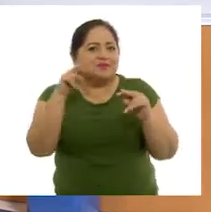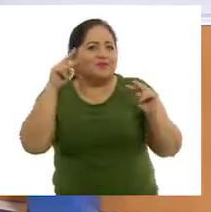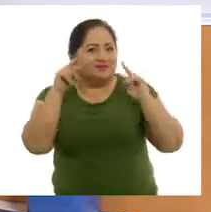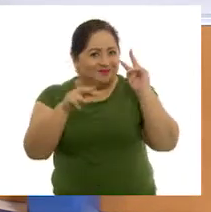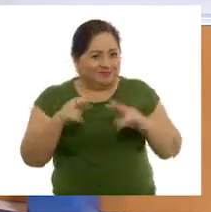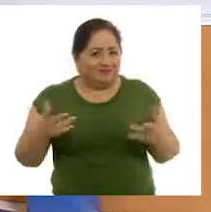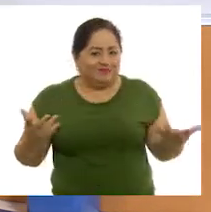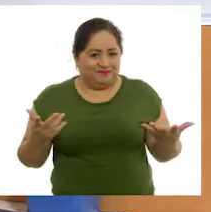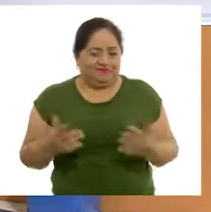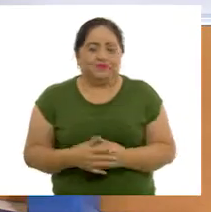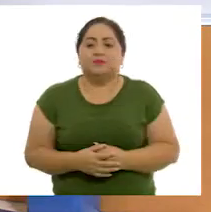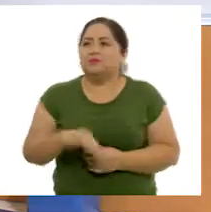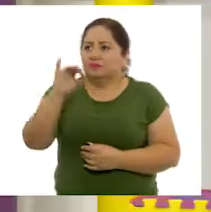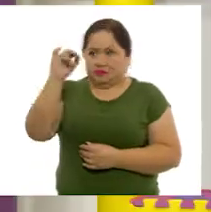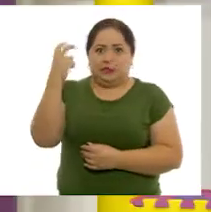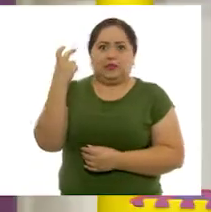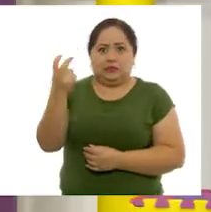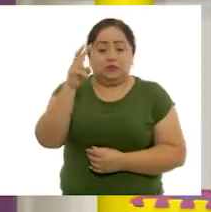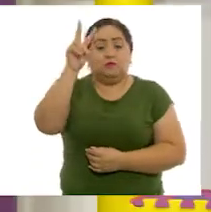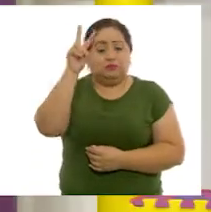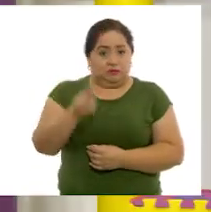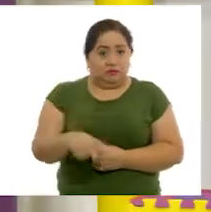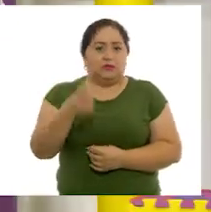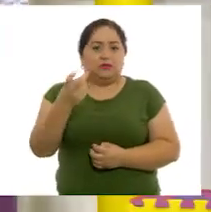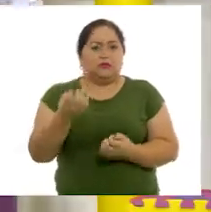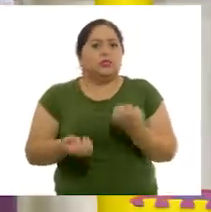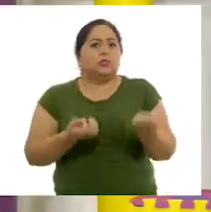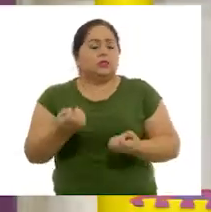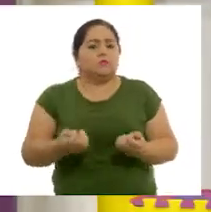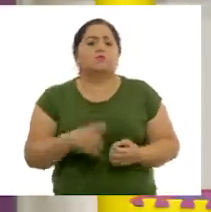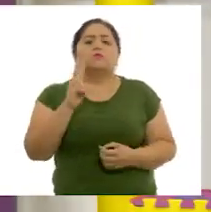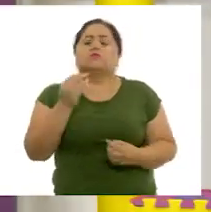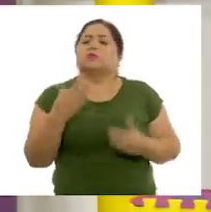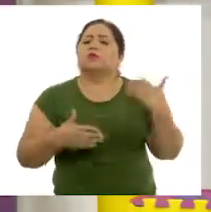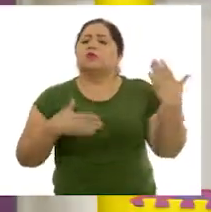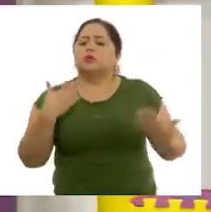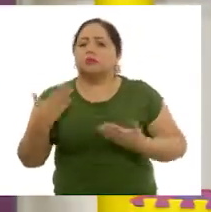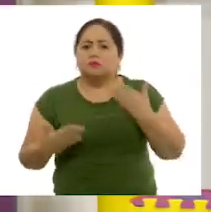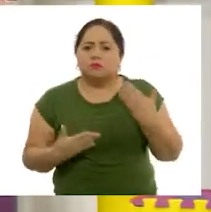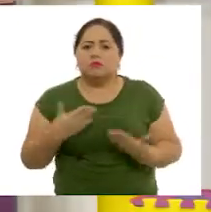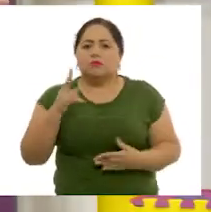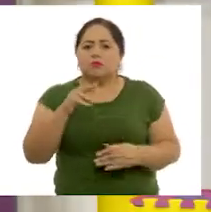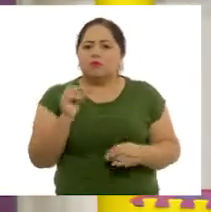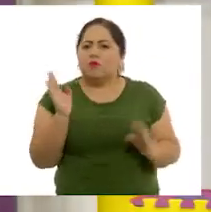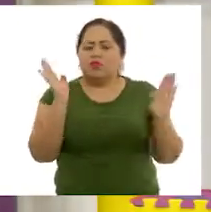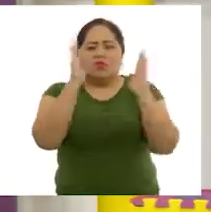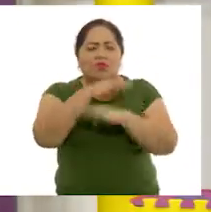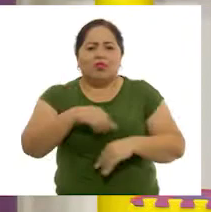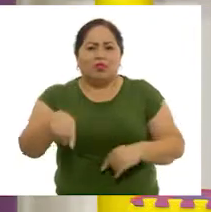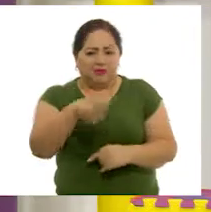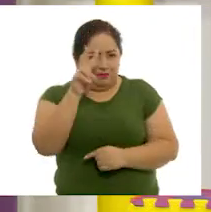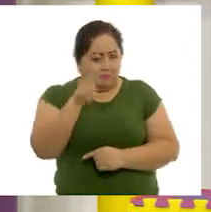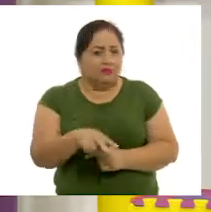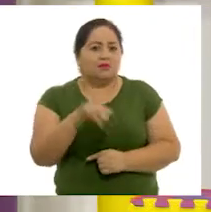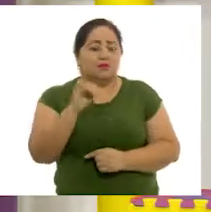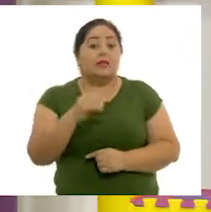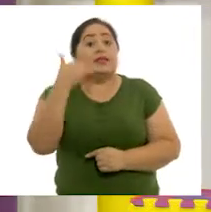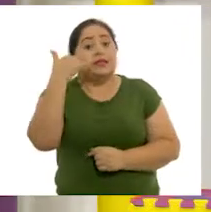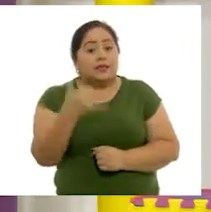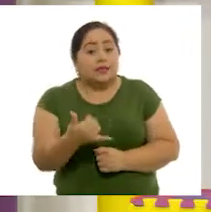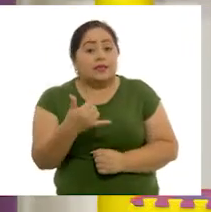niños de México. Exactamente. Realmente fue un ejercicio muy divertido, fue una dinámica bastante entretenida